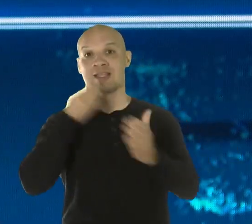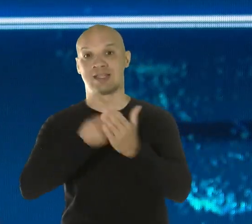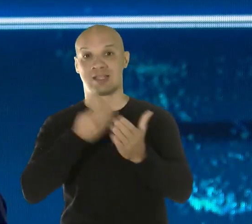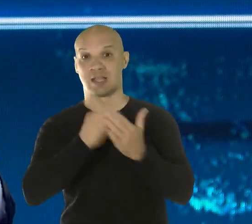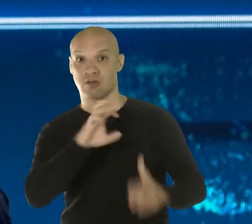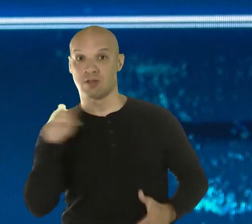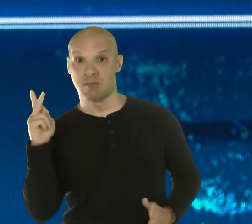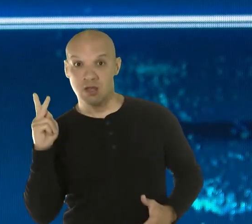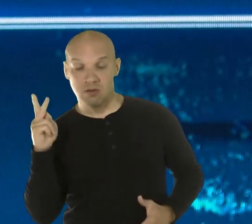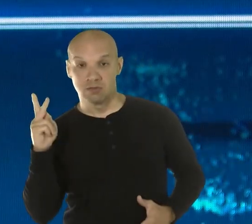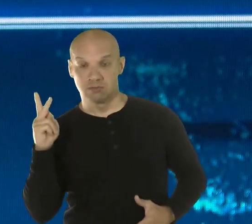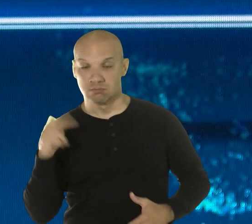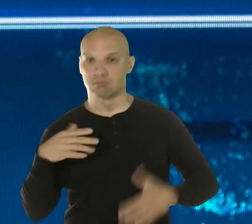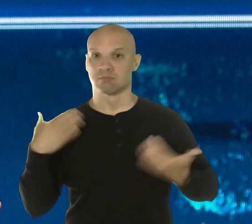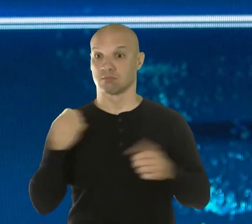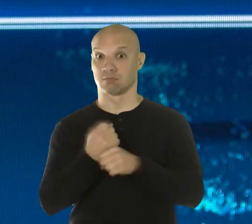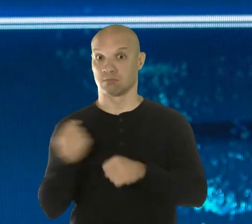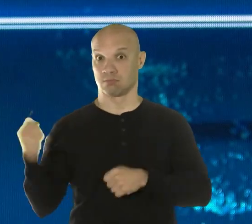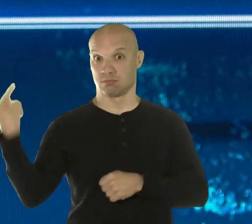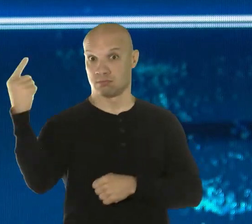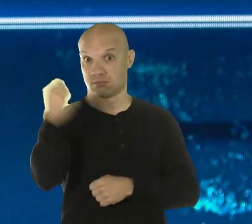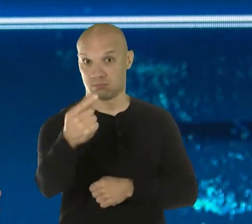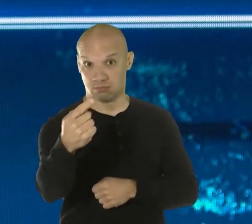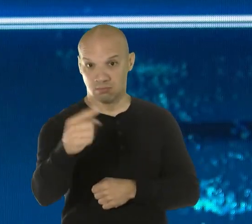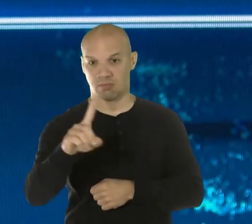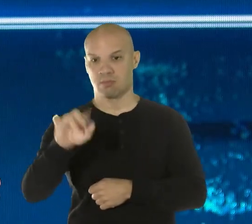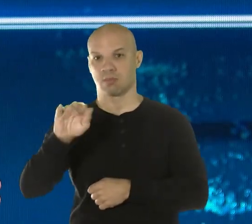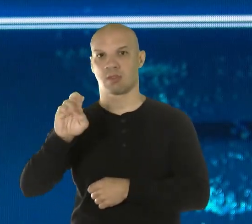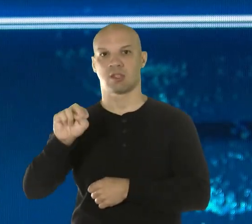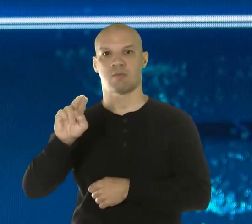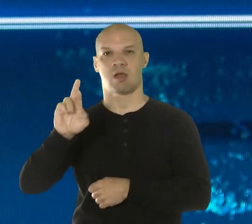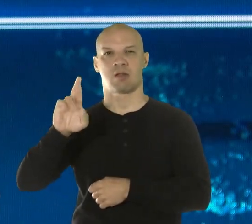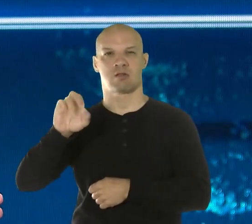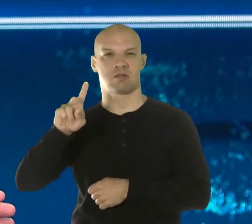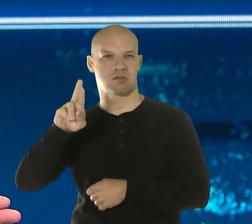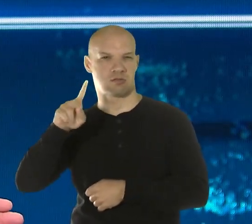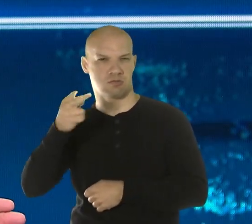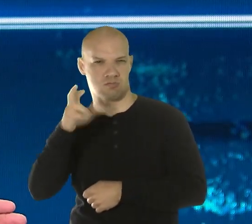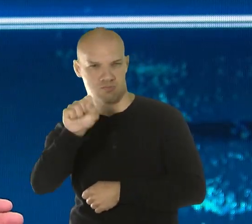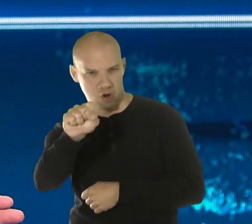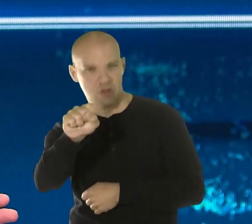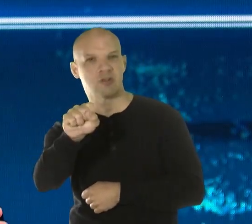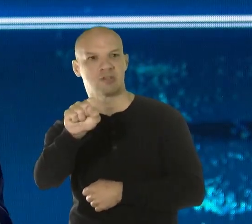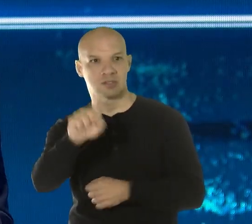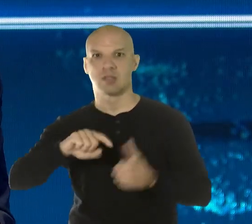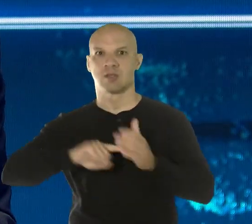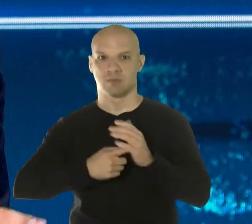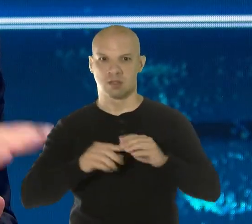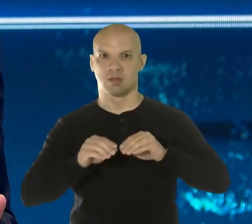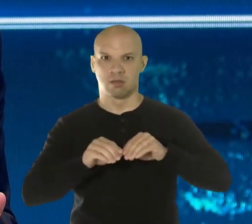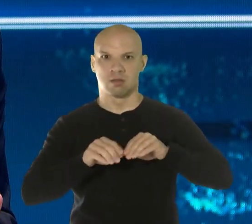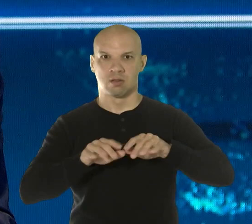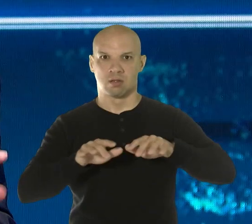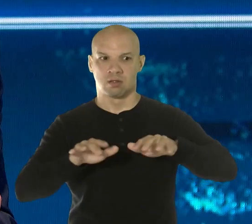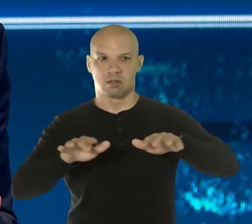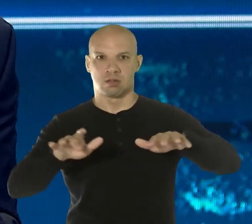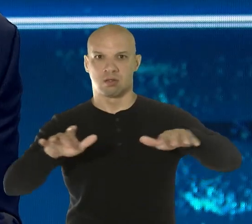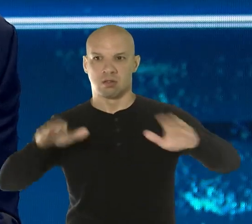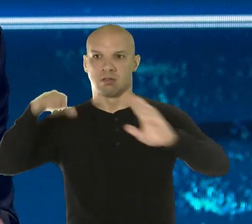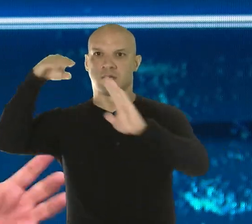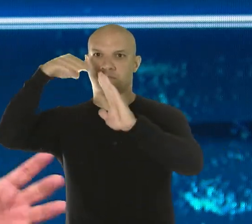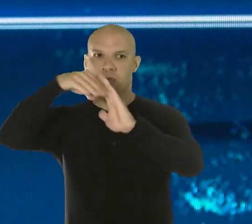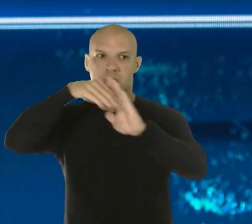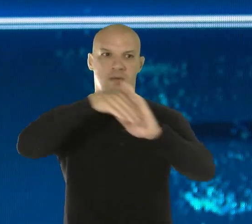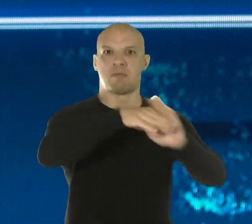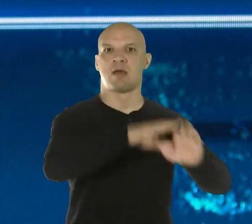eso posteriormente al año siguiente, con la caída de Lehman Brothers, da inicio el proceso de contagio de activos tóxicos a través de todo el sistema